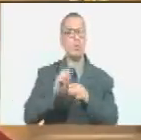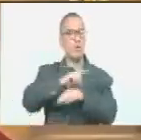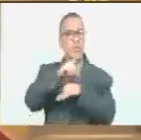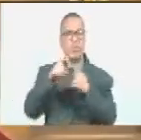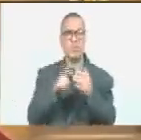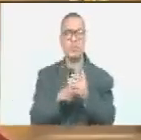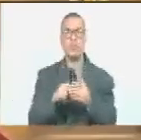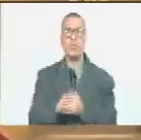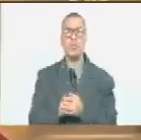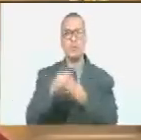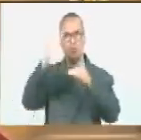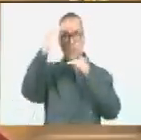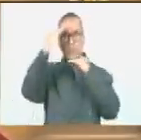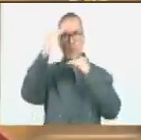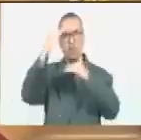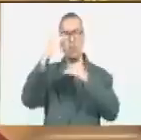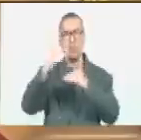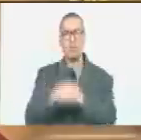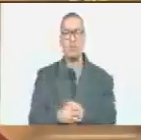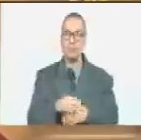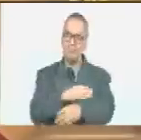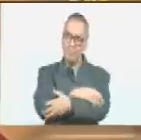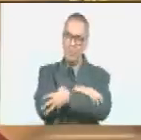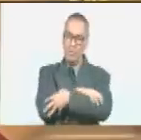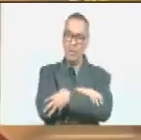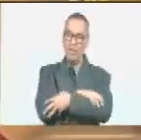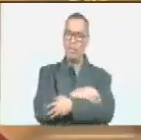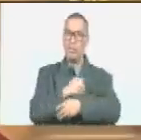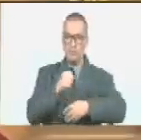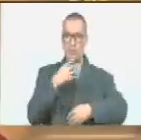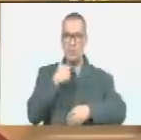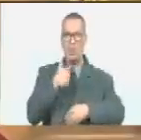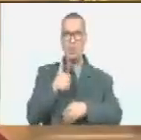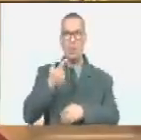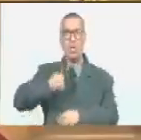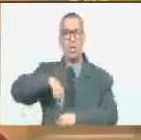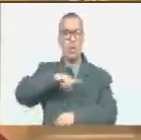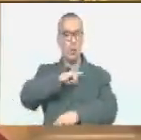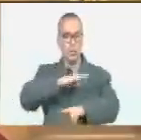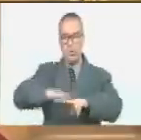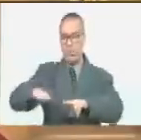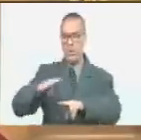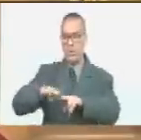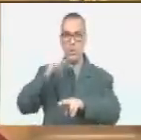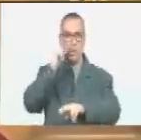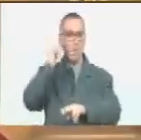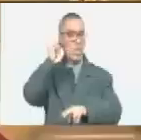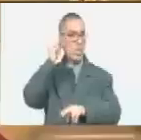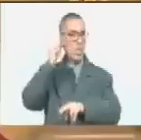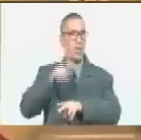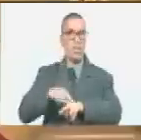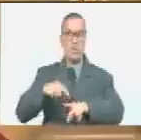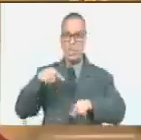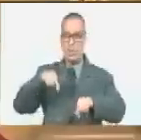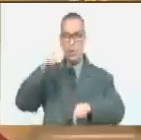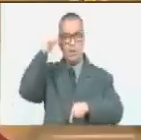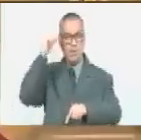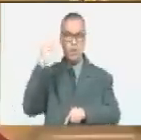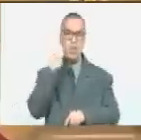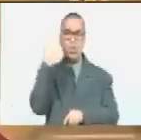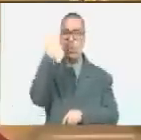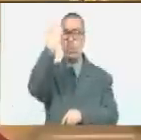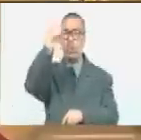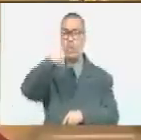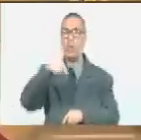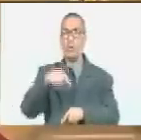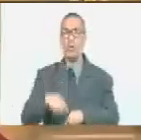general. Saludar con un abrazo muy fraterno a nuestros niños y niñas que llenan hoy de gloria